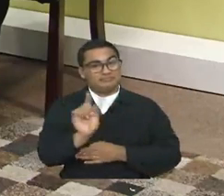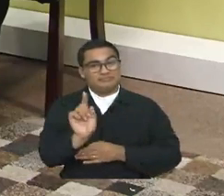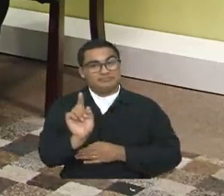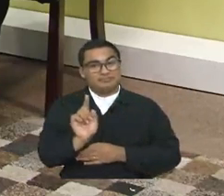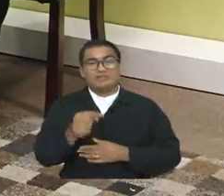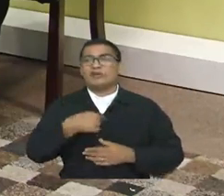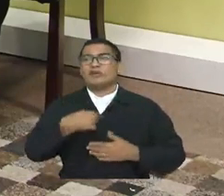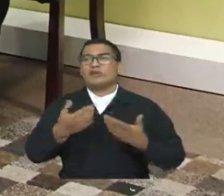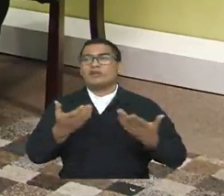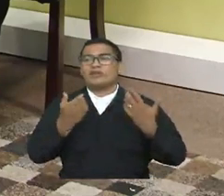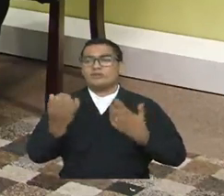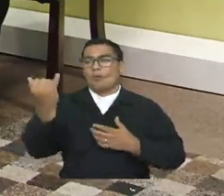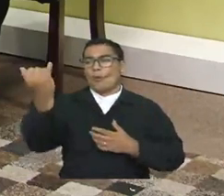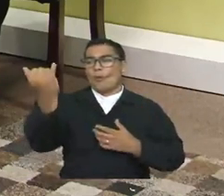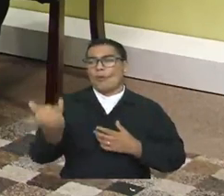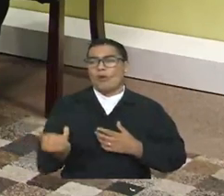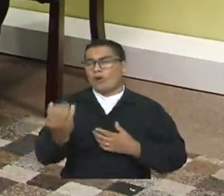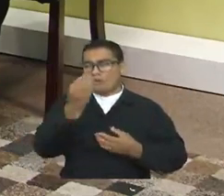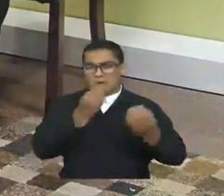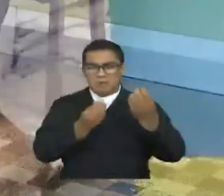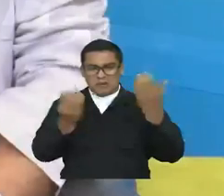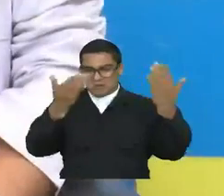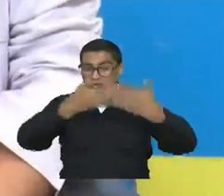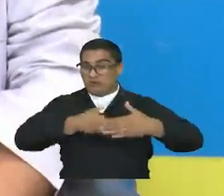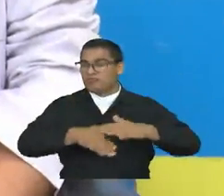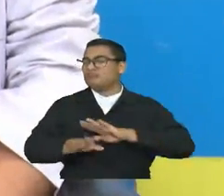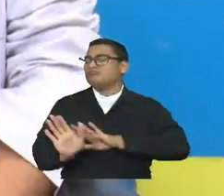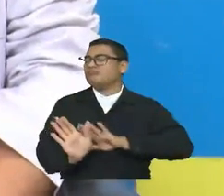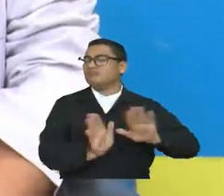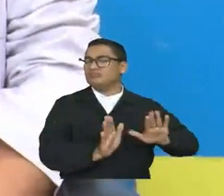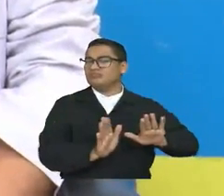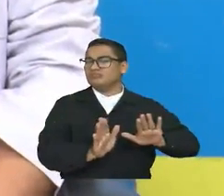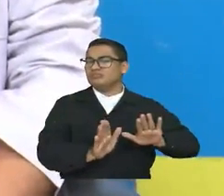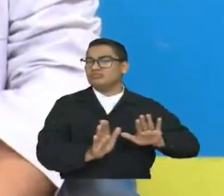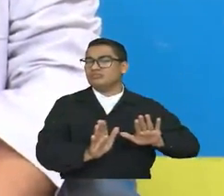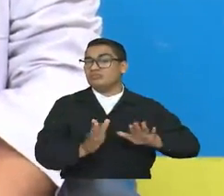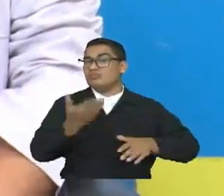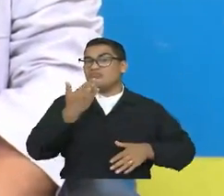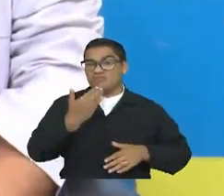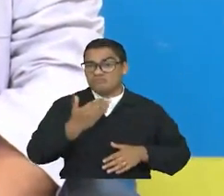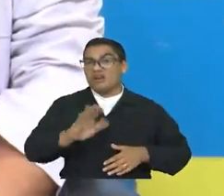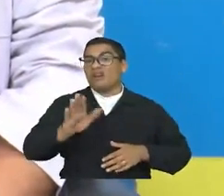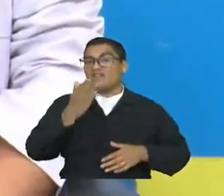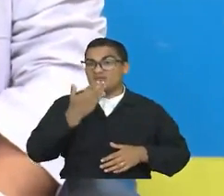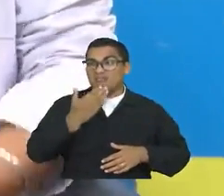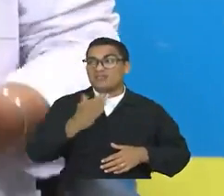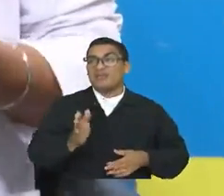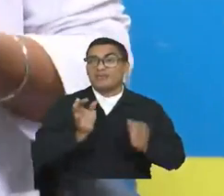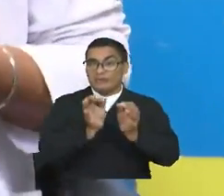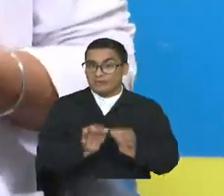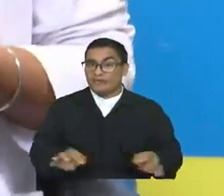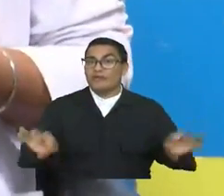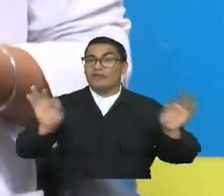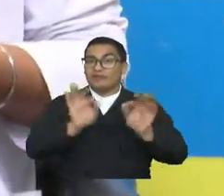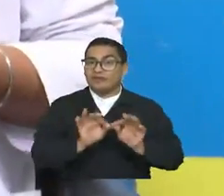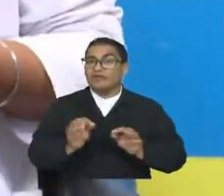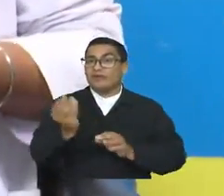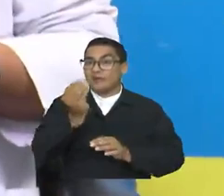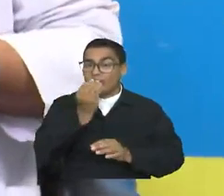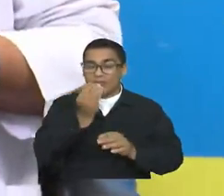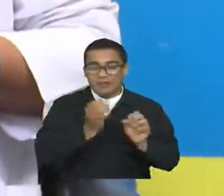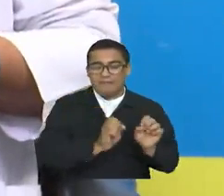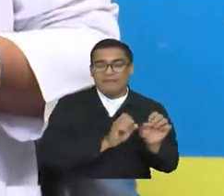quiero bajar de peso y no voy a cenar más. Pero no estás haciéndote un bien en realidad. La cena es importante. Porque los tres alimentos